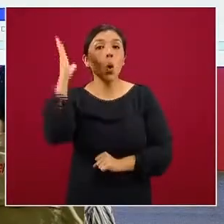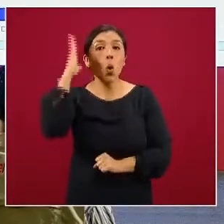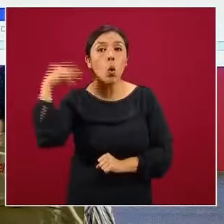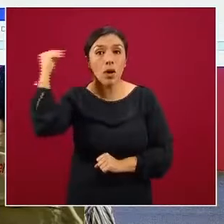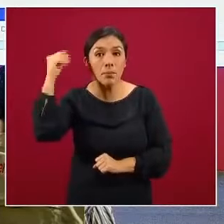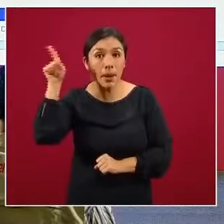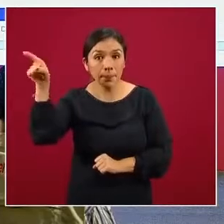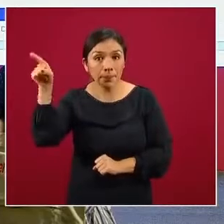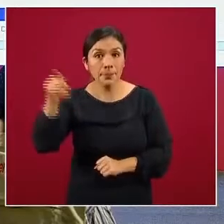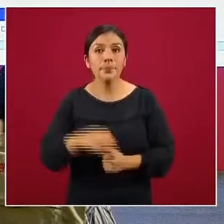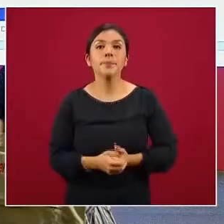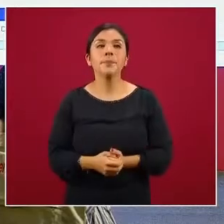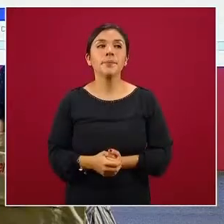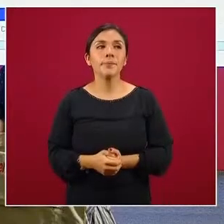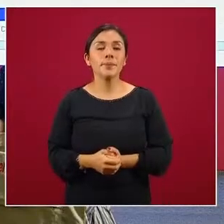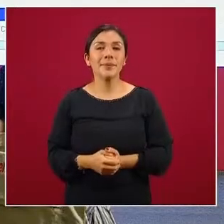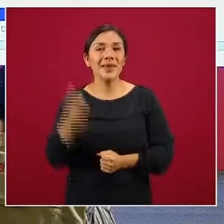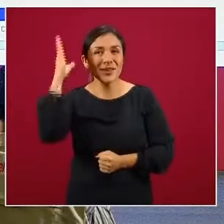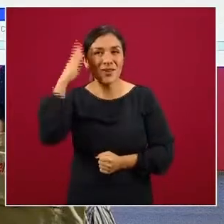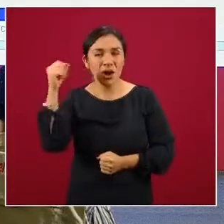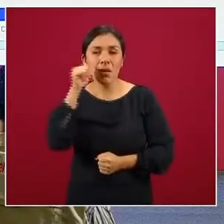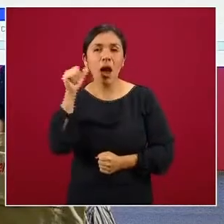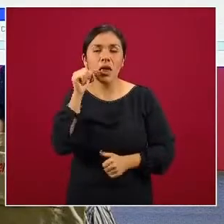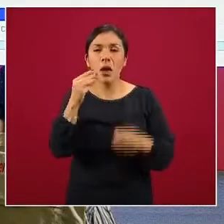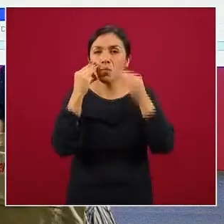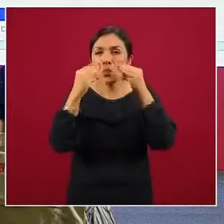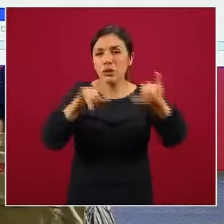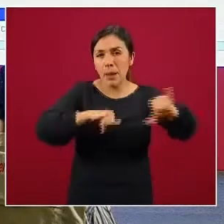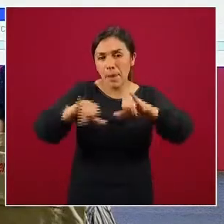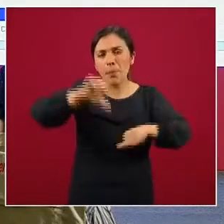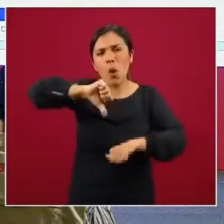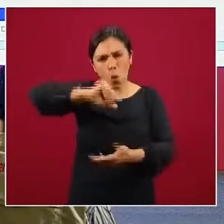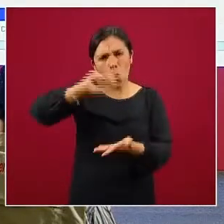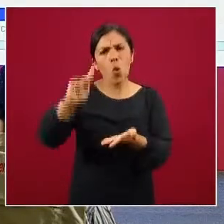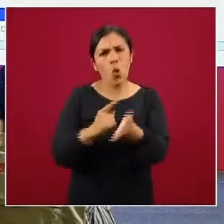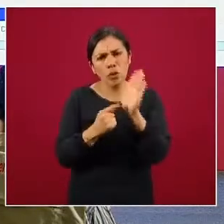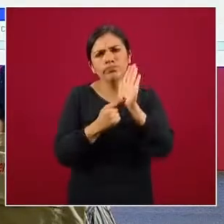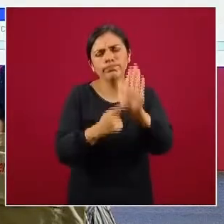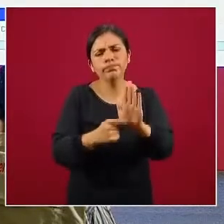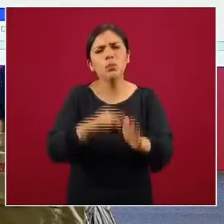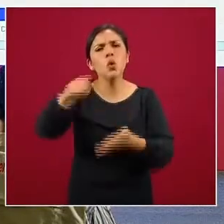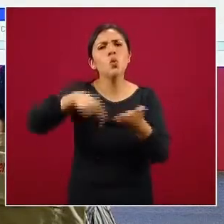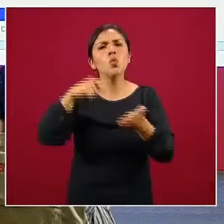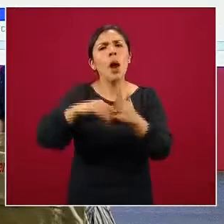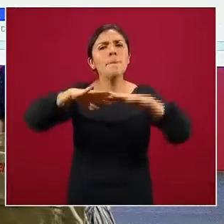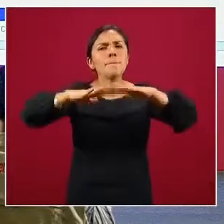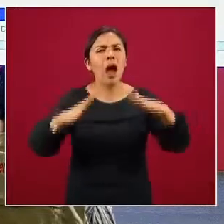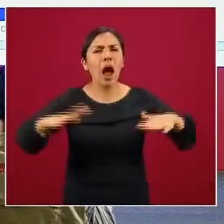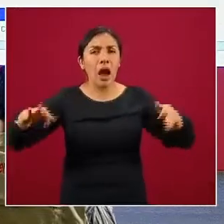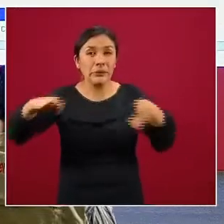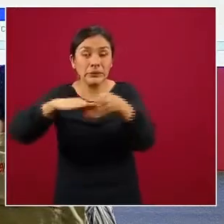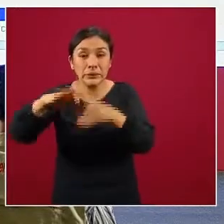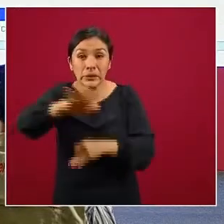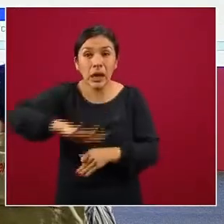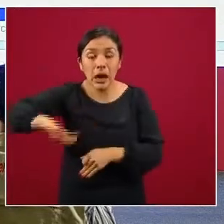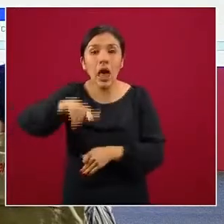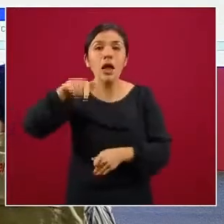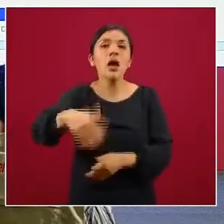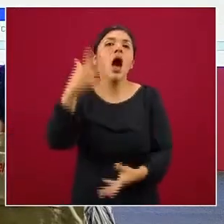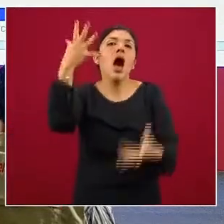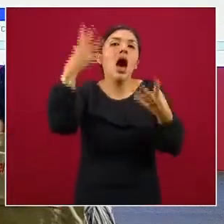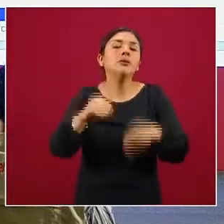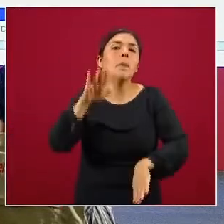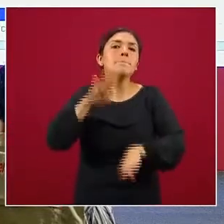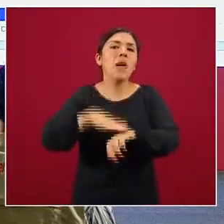Colima. Colima mostramos ayer un mapa, hoy lo vamos a volver a ver, donde la zona costera, los municipios costeros tienen la mayor